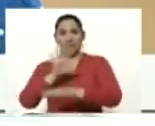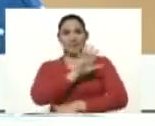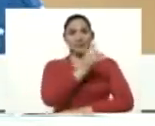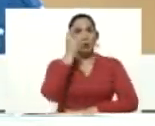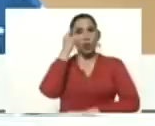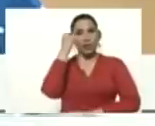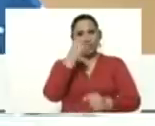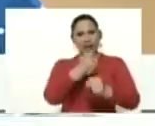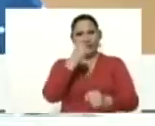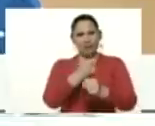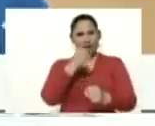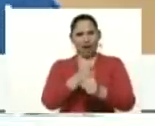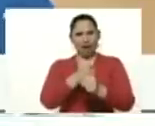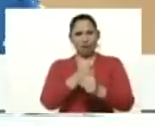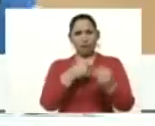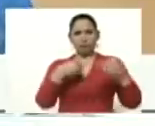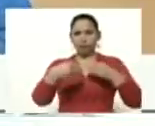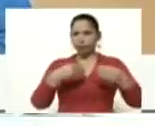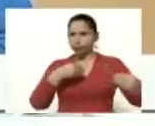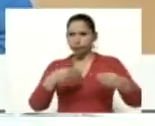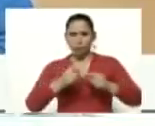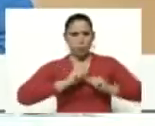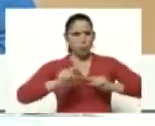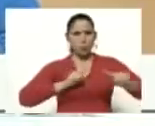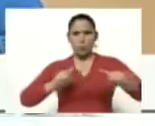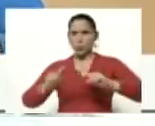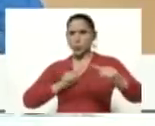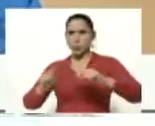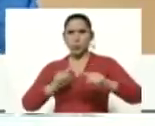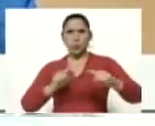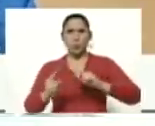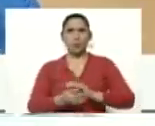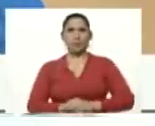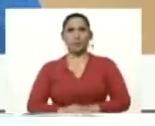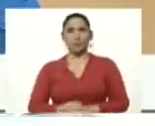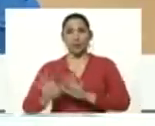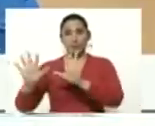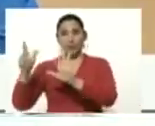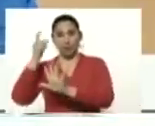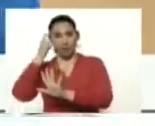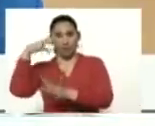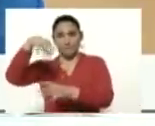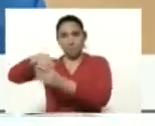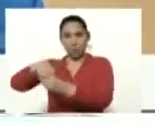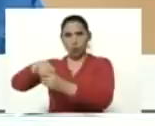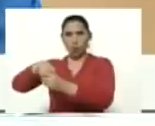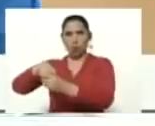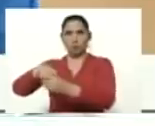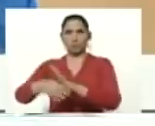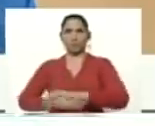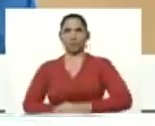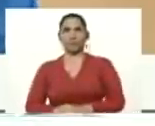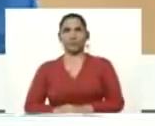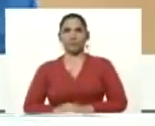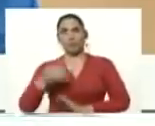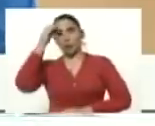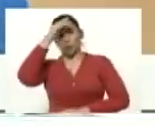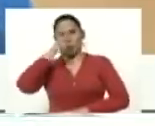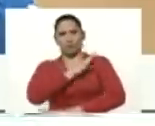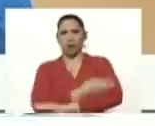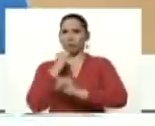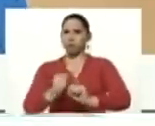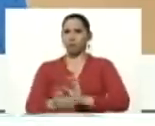días de flexibilización dinámica y activa y 10 días de cuarentena consciente y